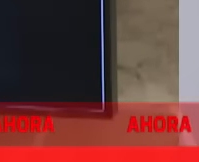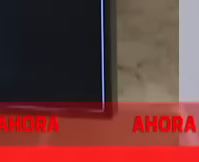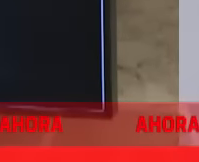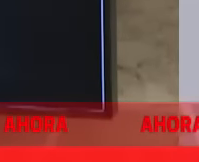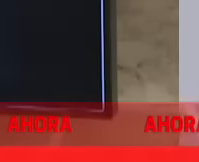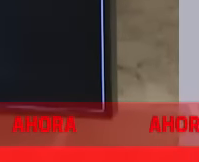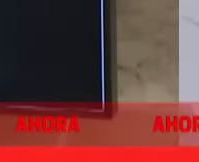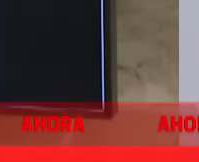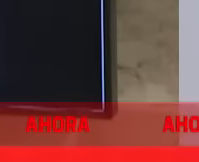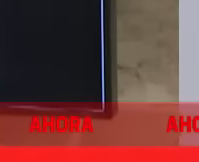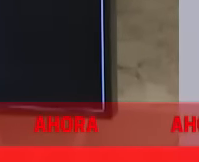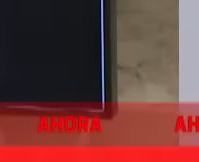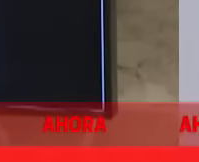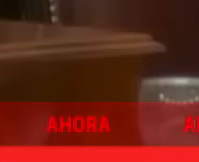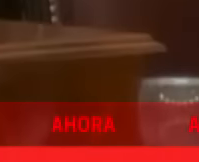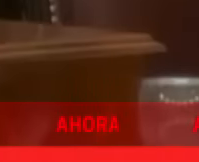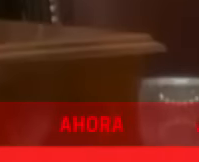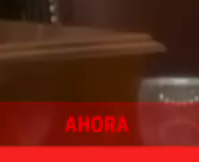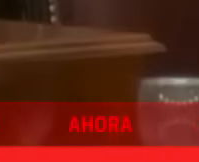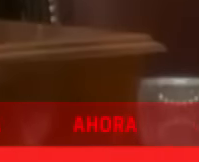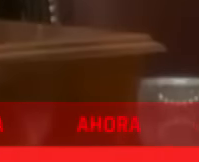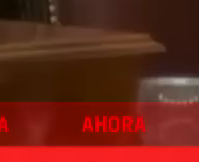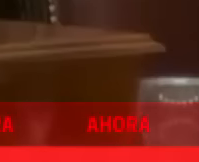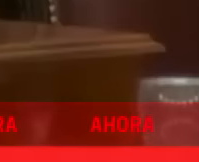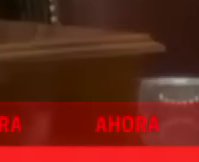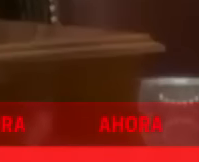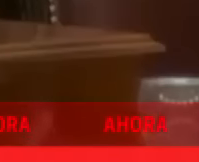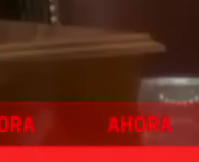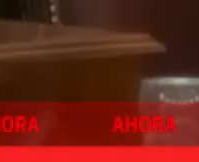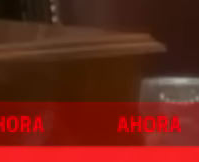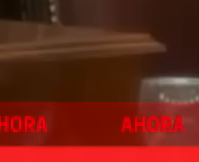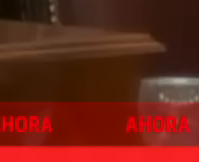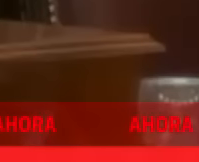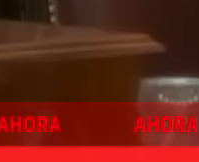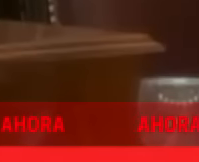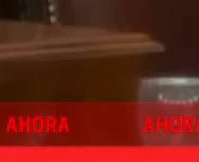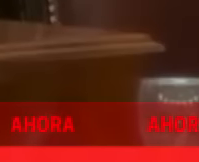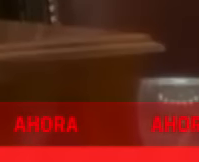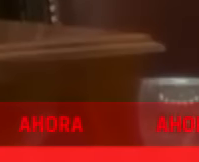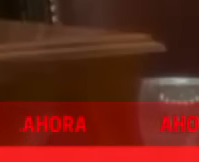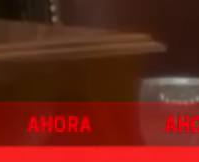Falta votar una senadora. ¿Quién falta? La senadora Di Tullio.